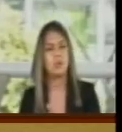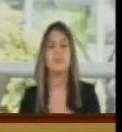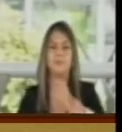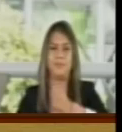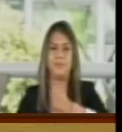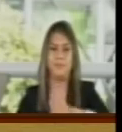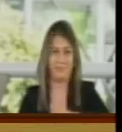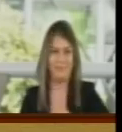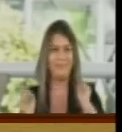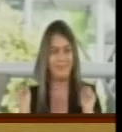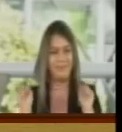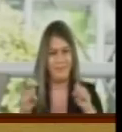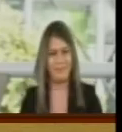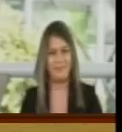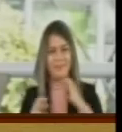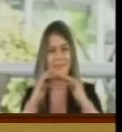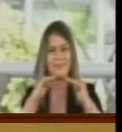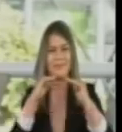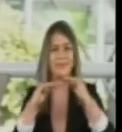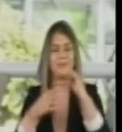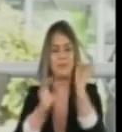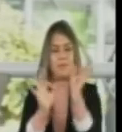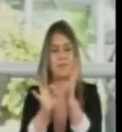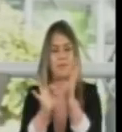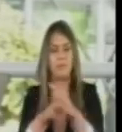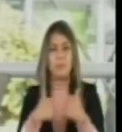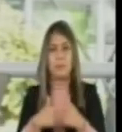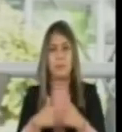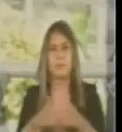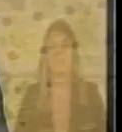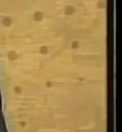tener, ¿no es cierto?, ese metro funcionando.